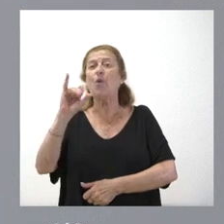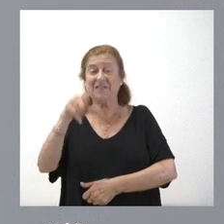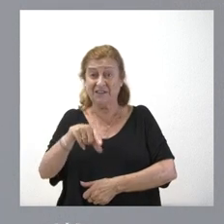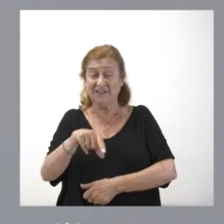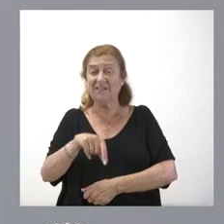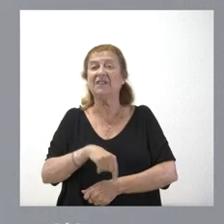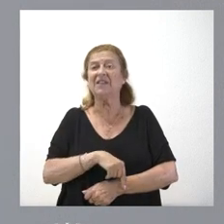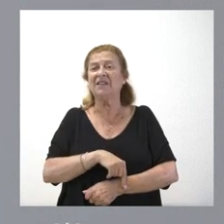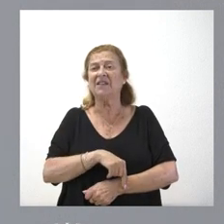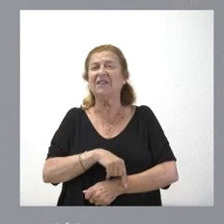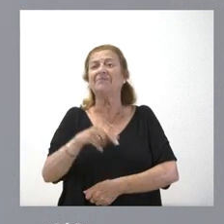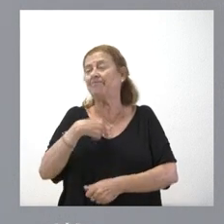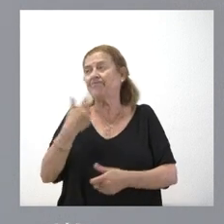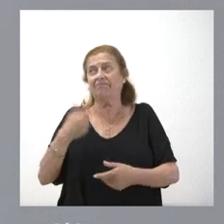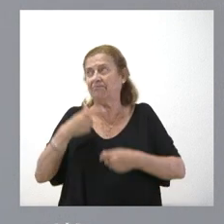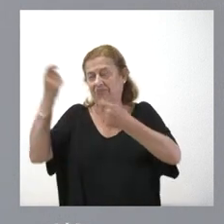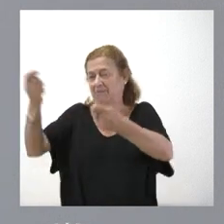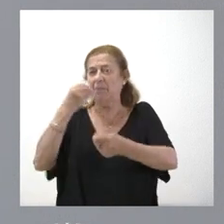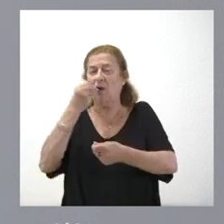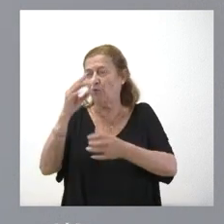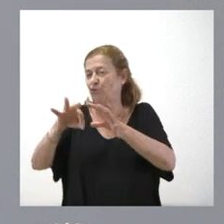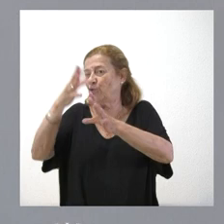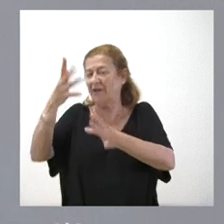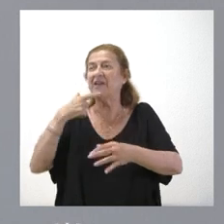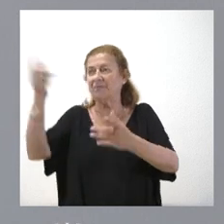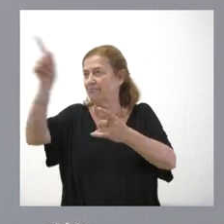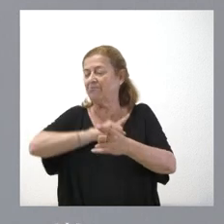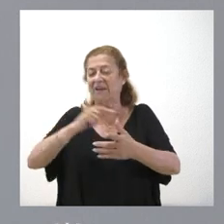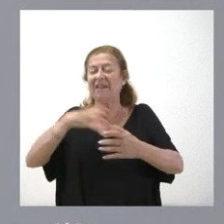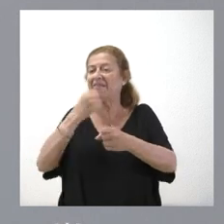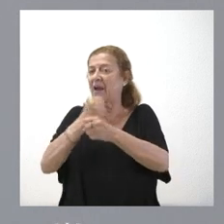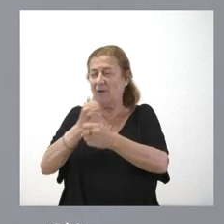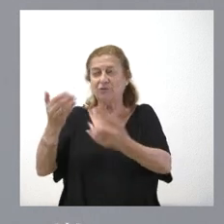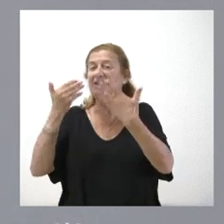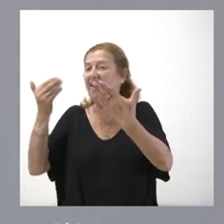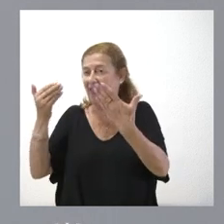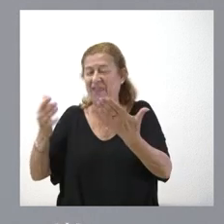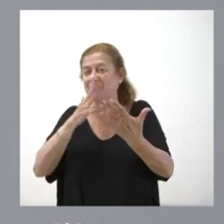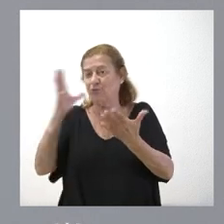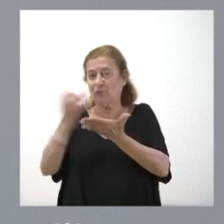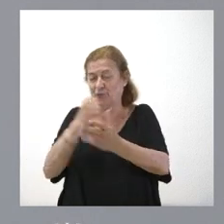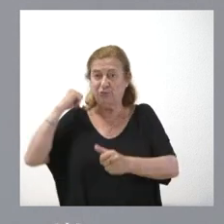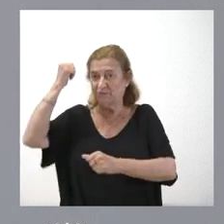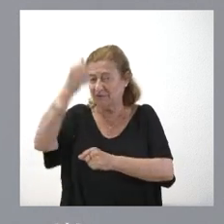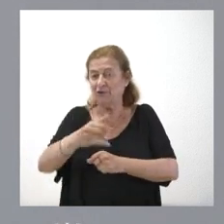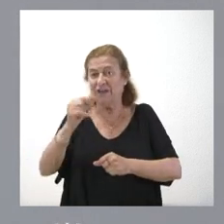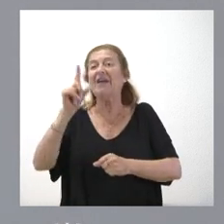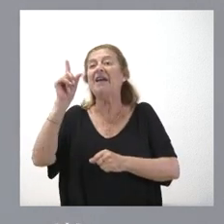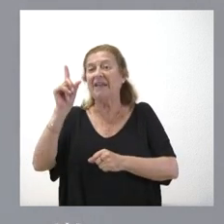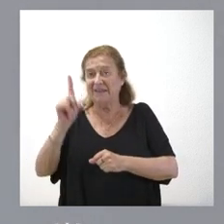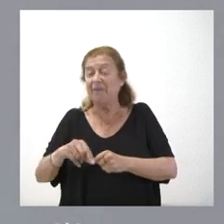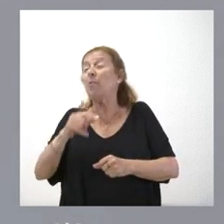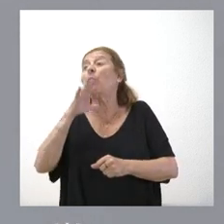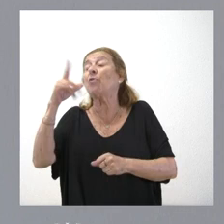le deseamos la mejor de las fortunas y le agradecemos Elo prestado y le deseamos también esta cuestión del motivo